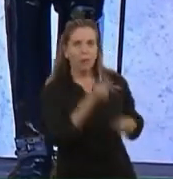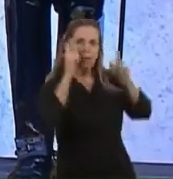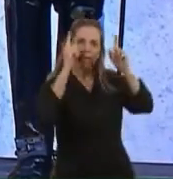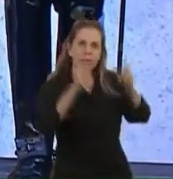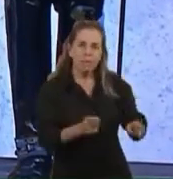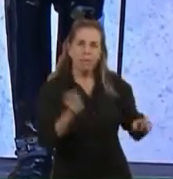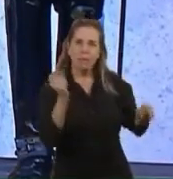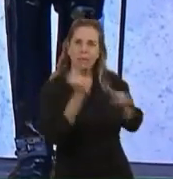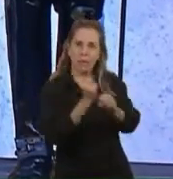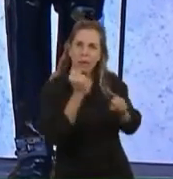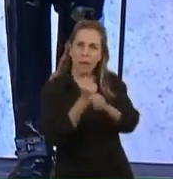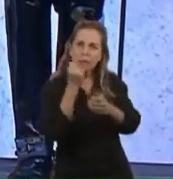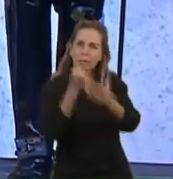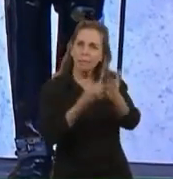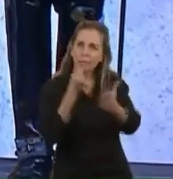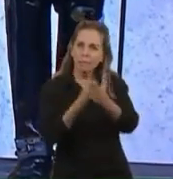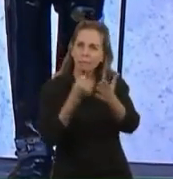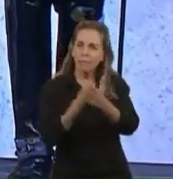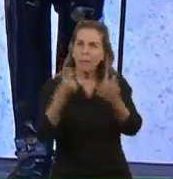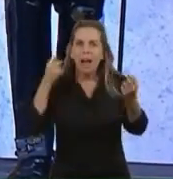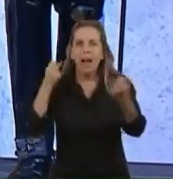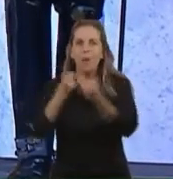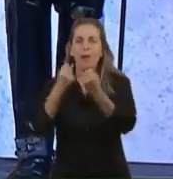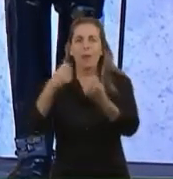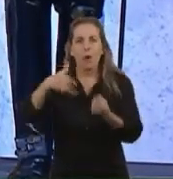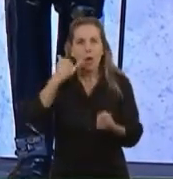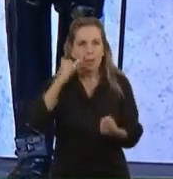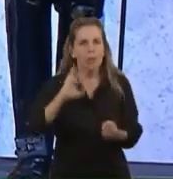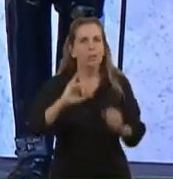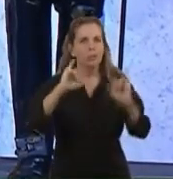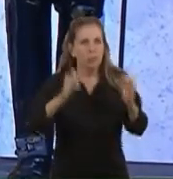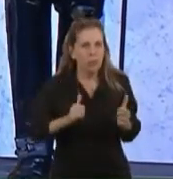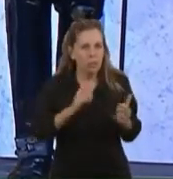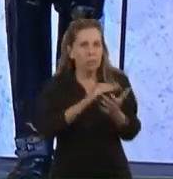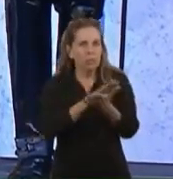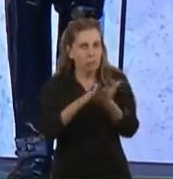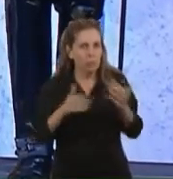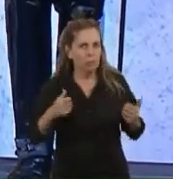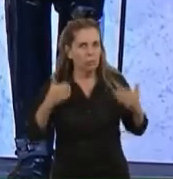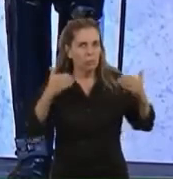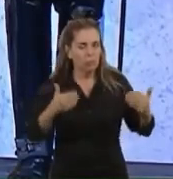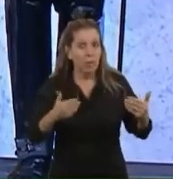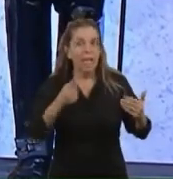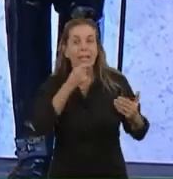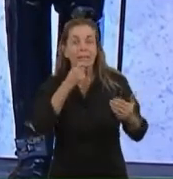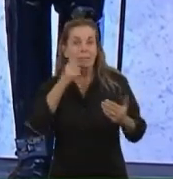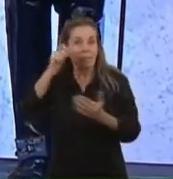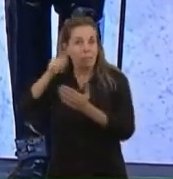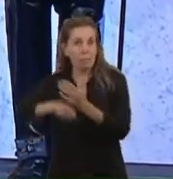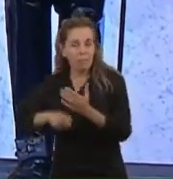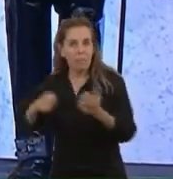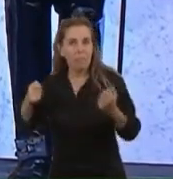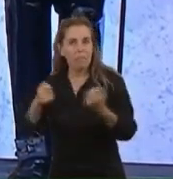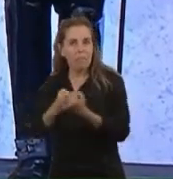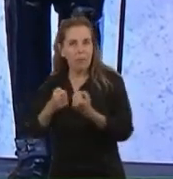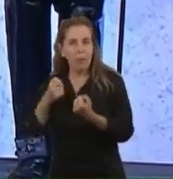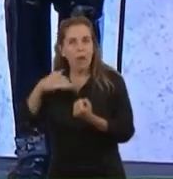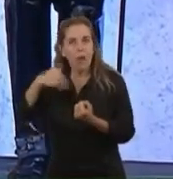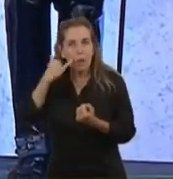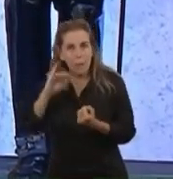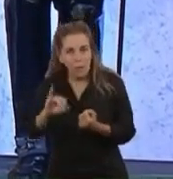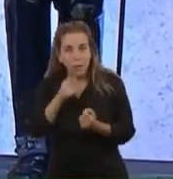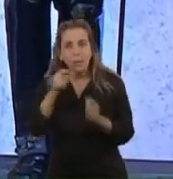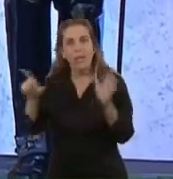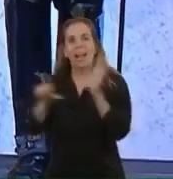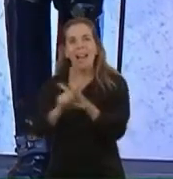el acuerdo de mayo sea una realidad en la Argentina sino que además luego de la firma del pacto de mayo cuando estén sancionadas la